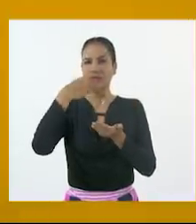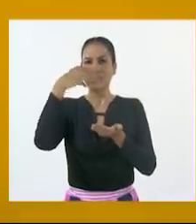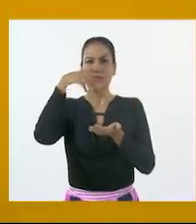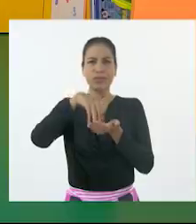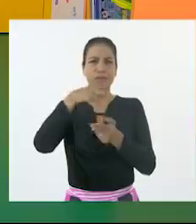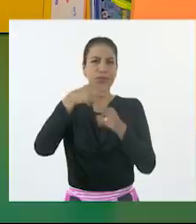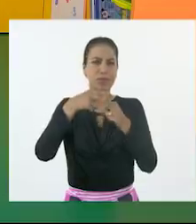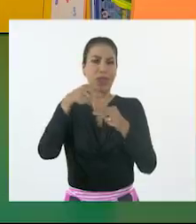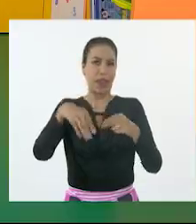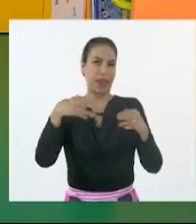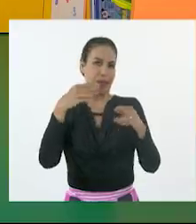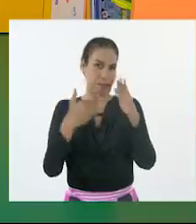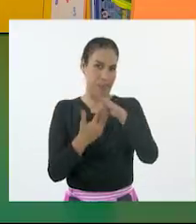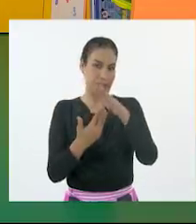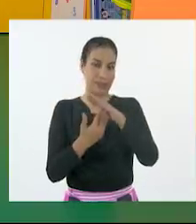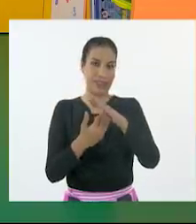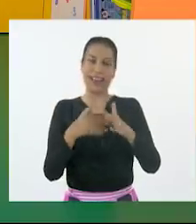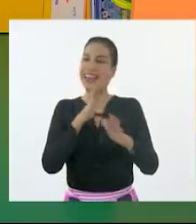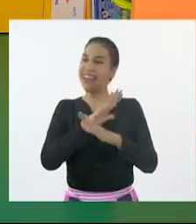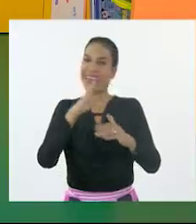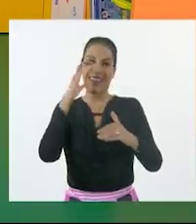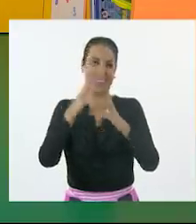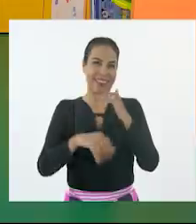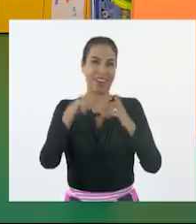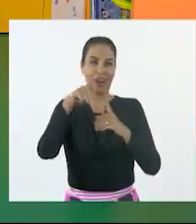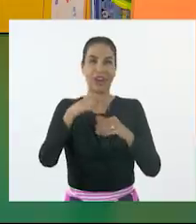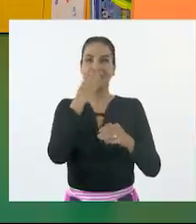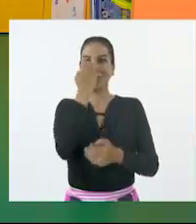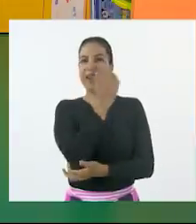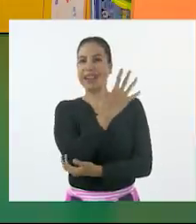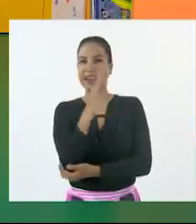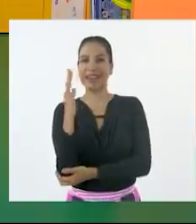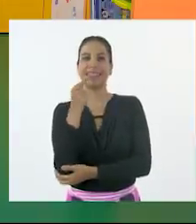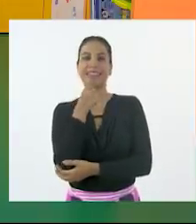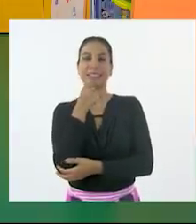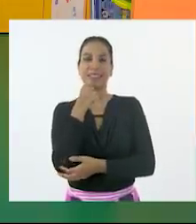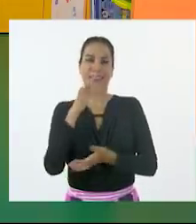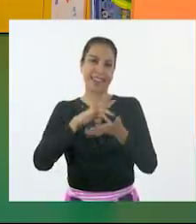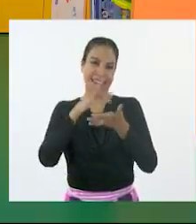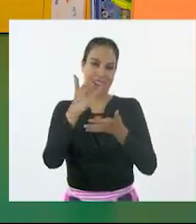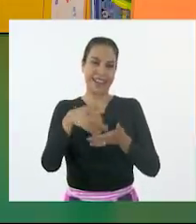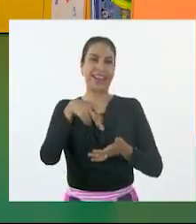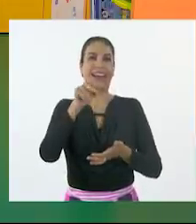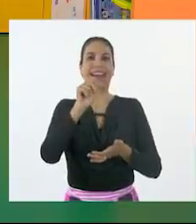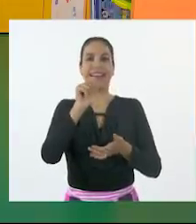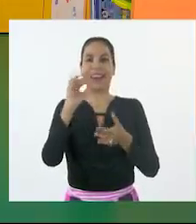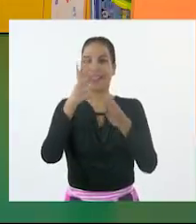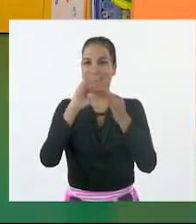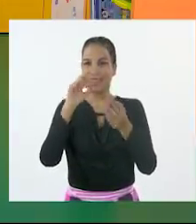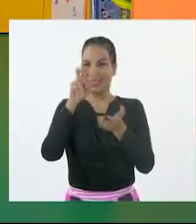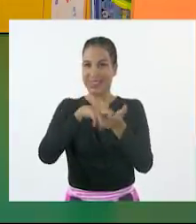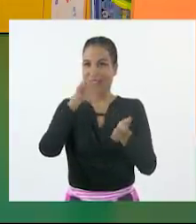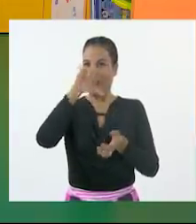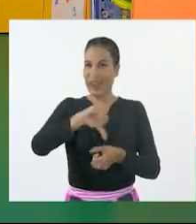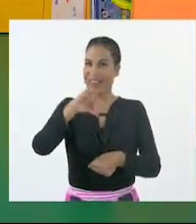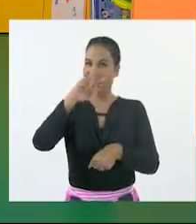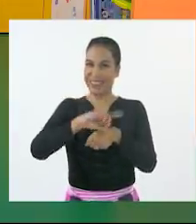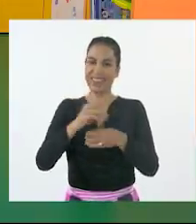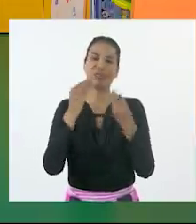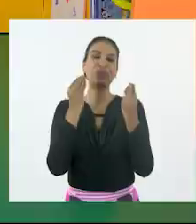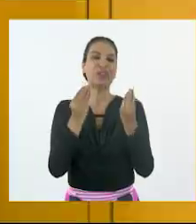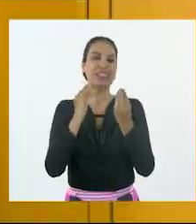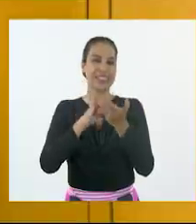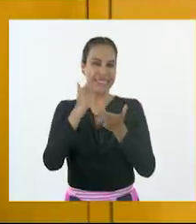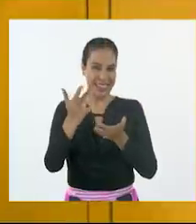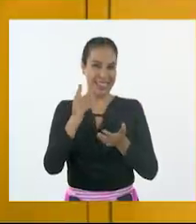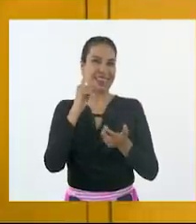mesa. Hasta aquí terminamos con preescolar. Le damos las gracias a Carla que nos dio clases el día de hoy. Muchas